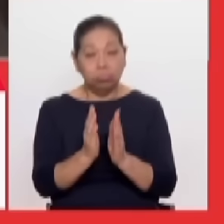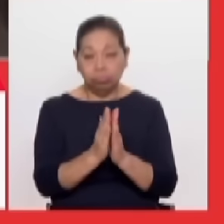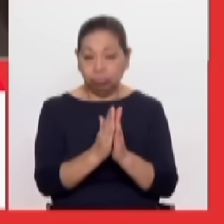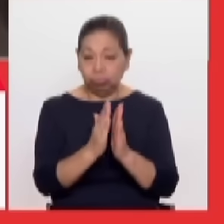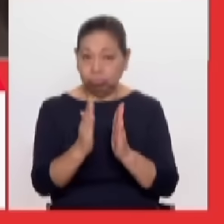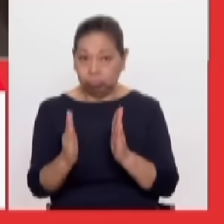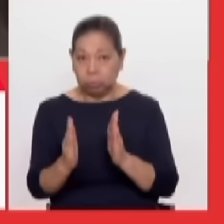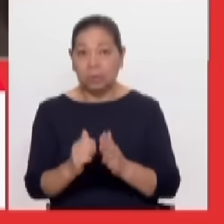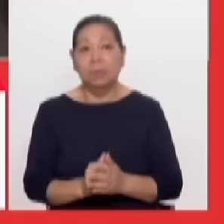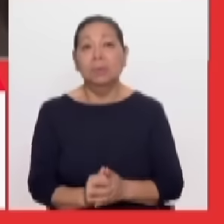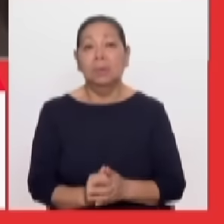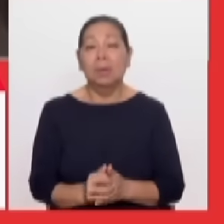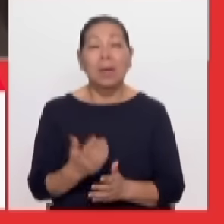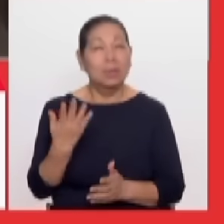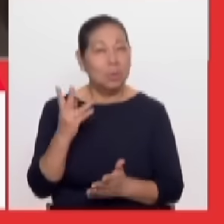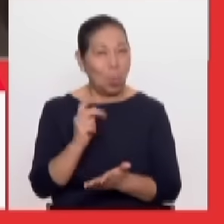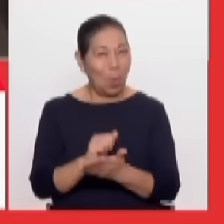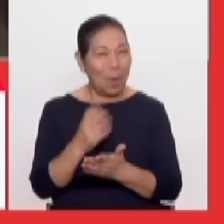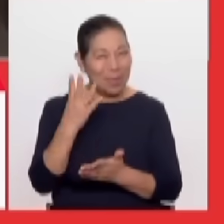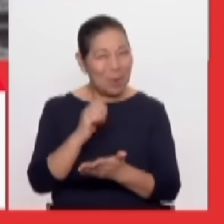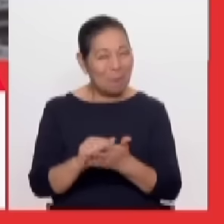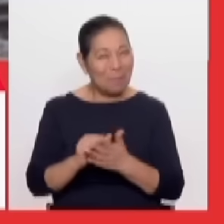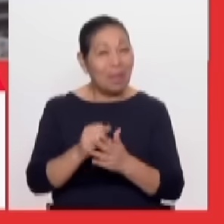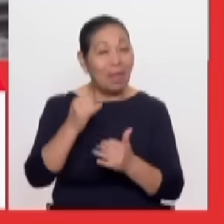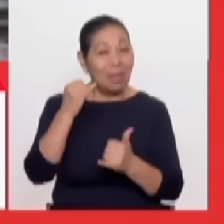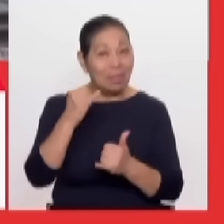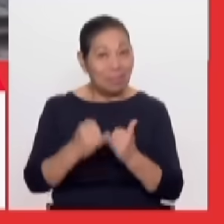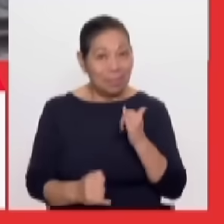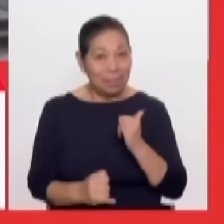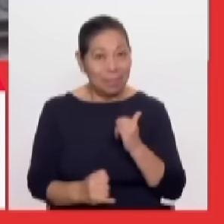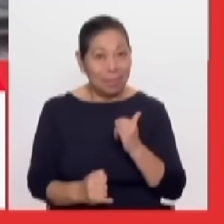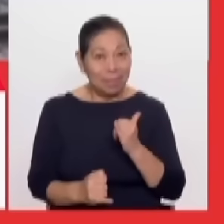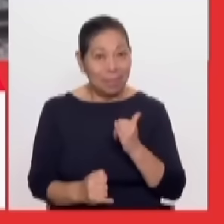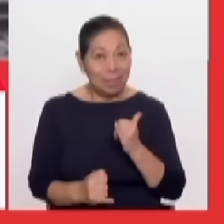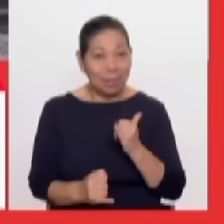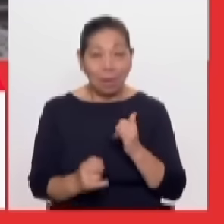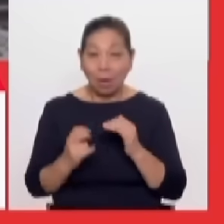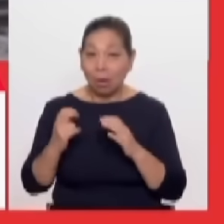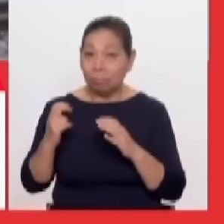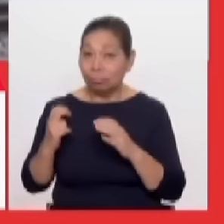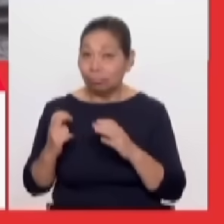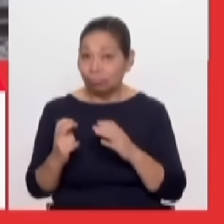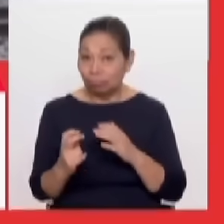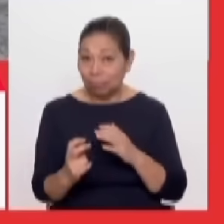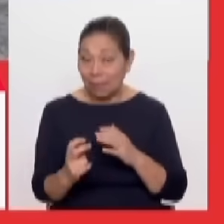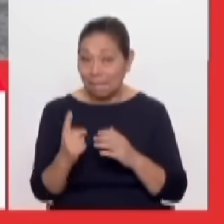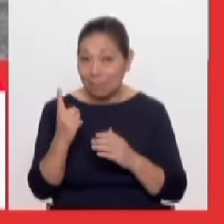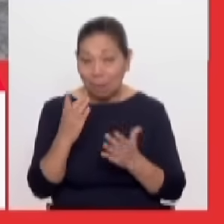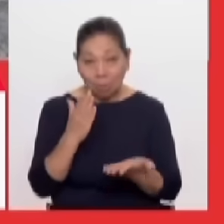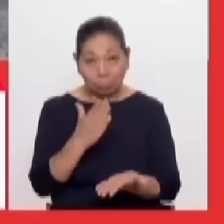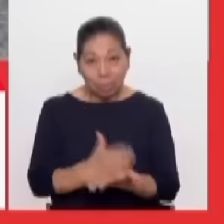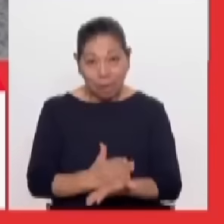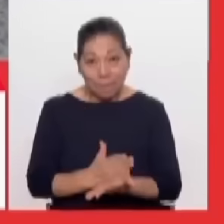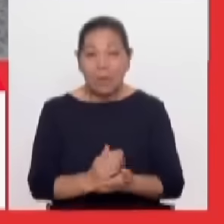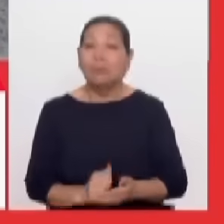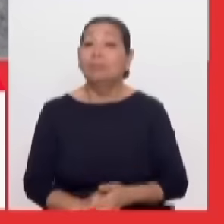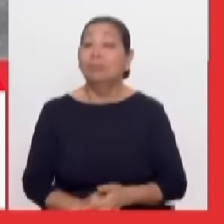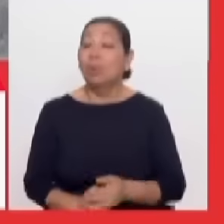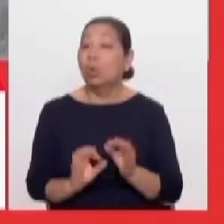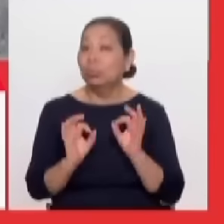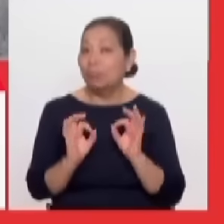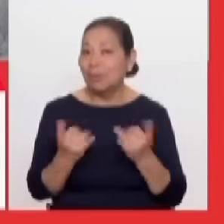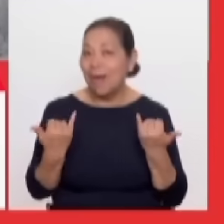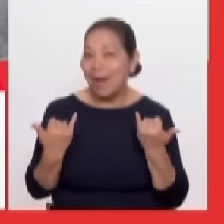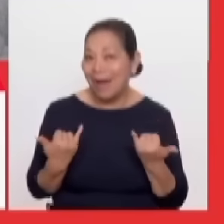Si decimos, como hace 4 meses, en diciembre empieza la marcha blanca de este primer tramo, estamos